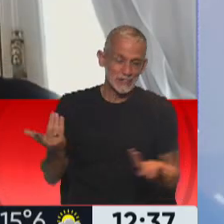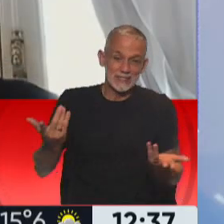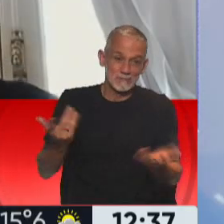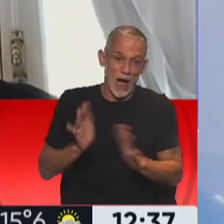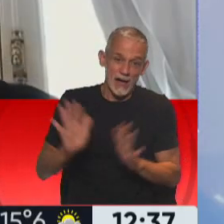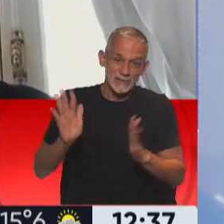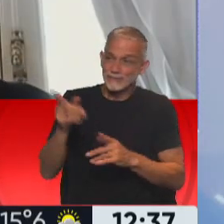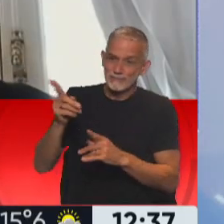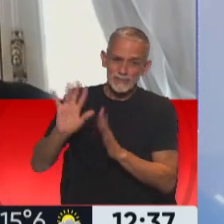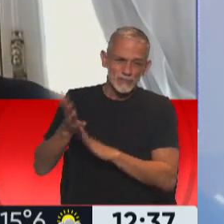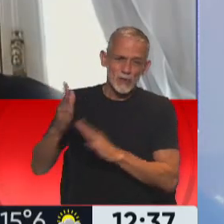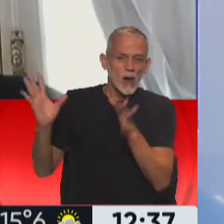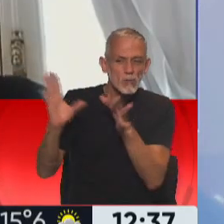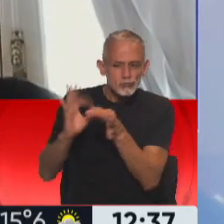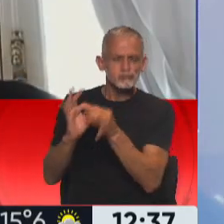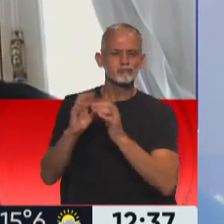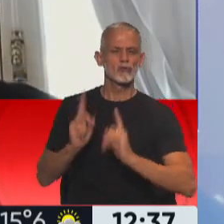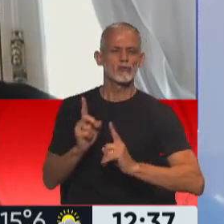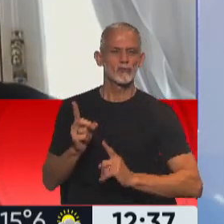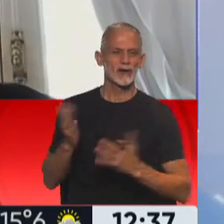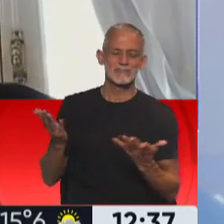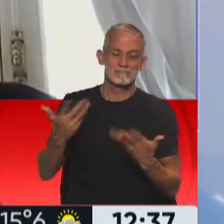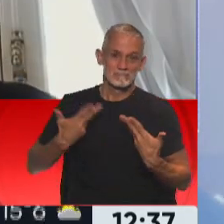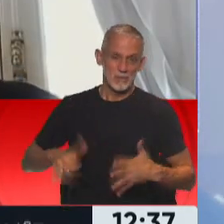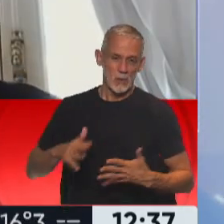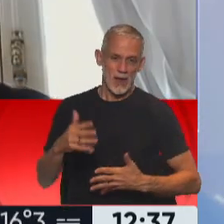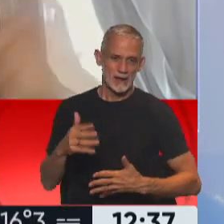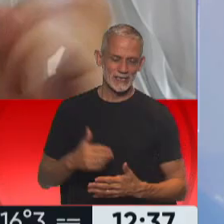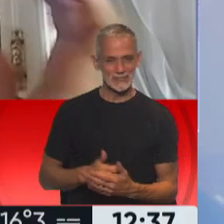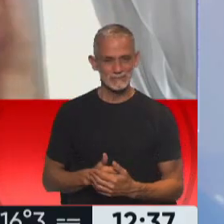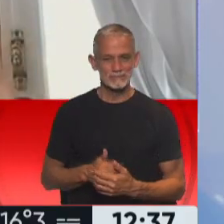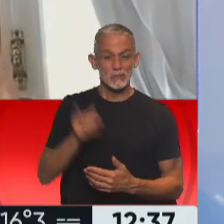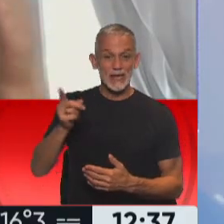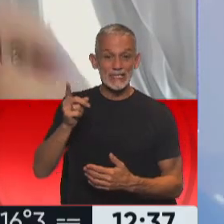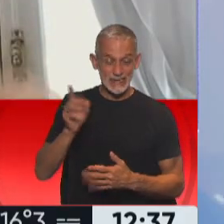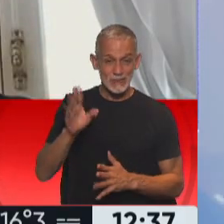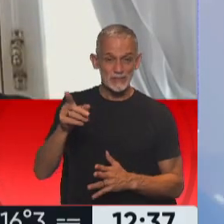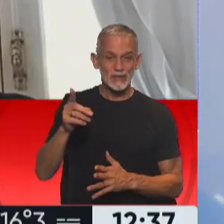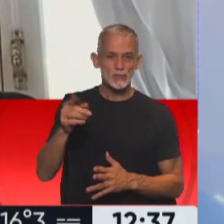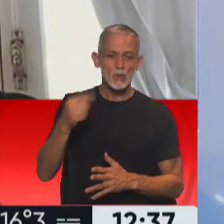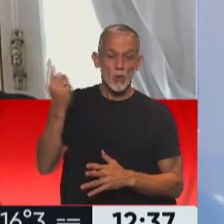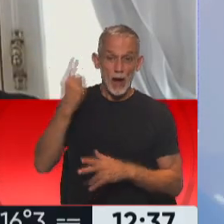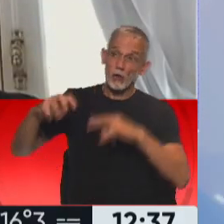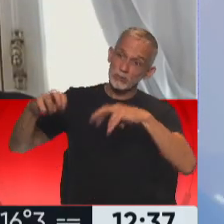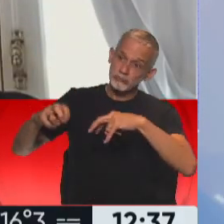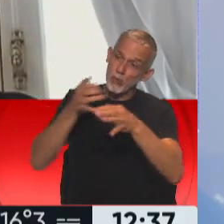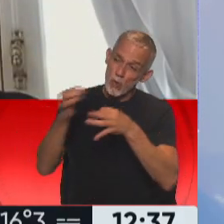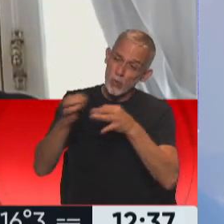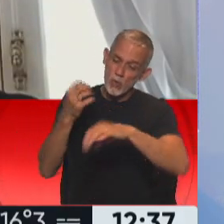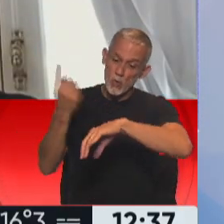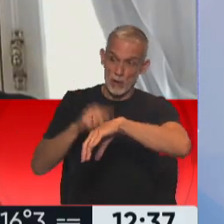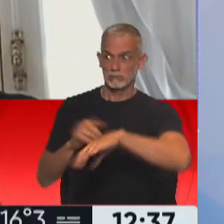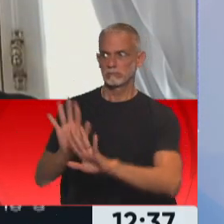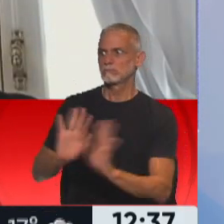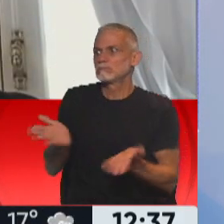él conservaba ese vínculo, ¿no? O sea, un vínculo normal. Y esa vez que yo estuve como una hora charlando con él, a la hora le digo,